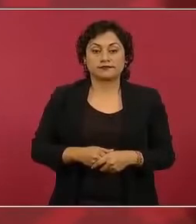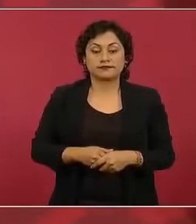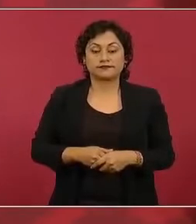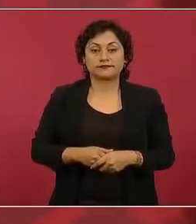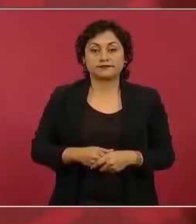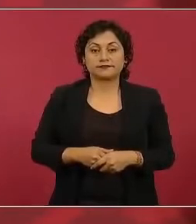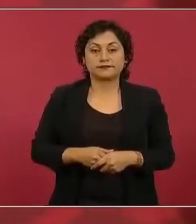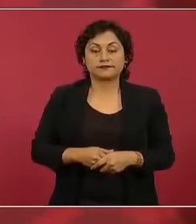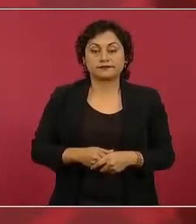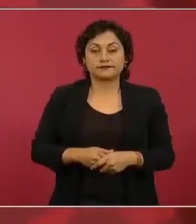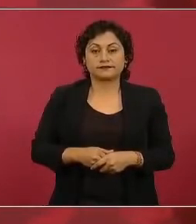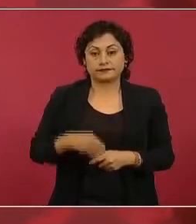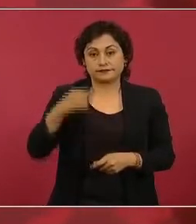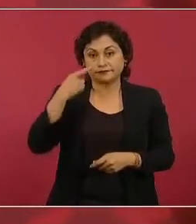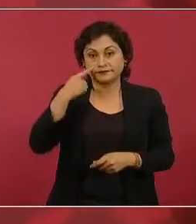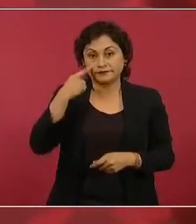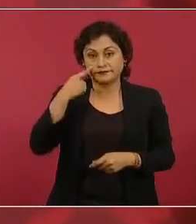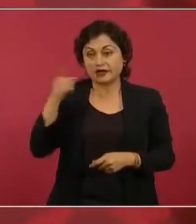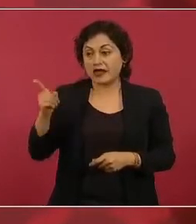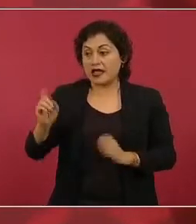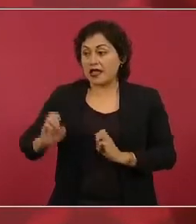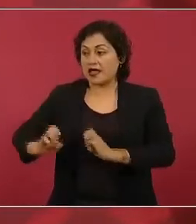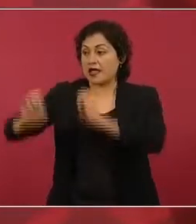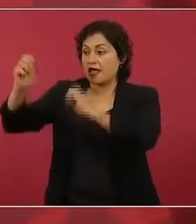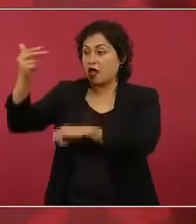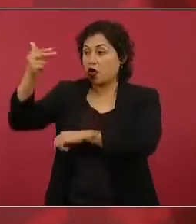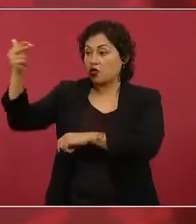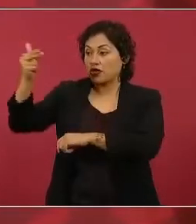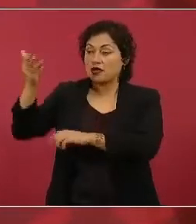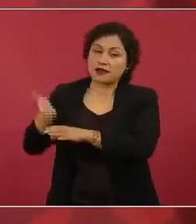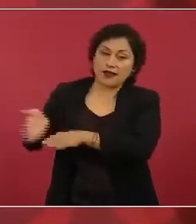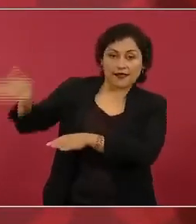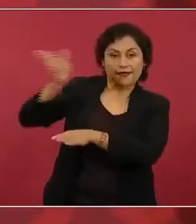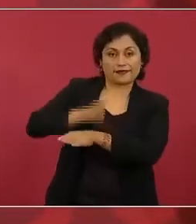de los terrenos la parte de atrás